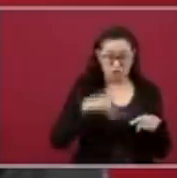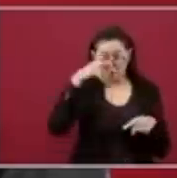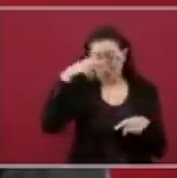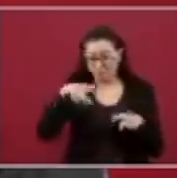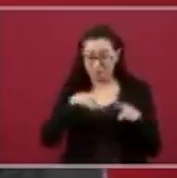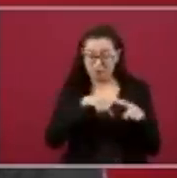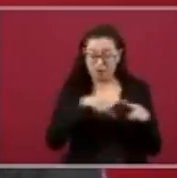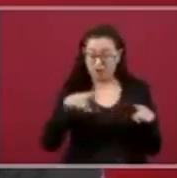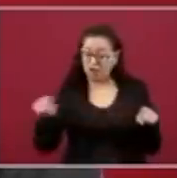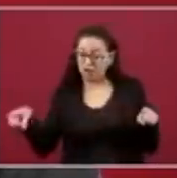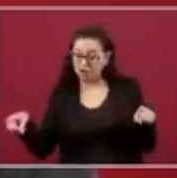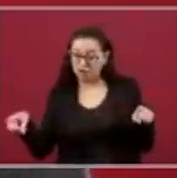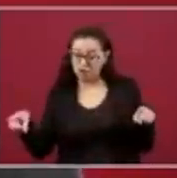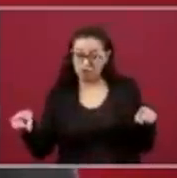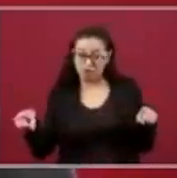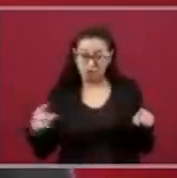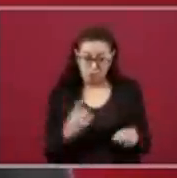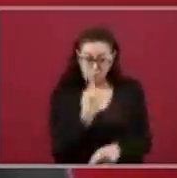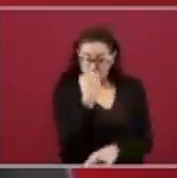es el tren Toluca